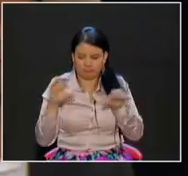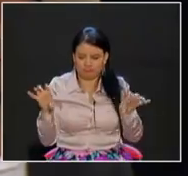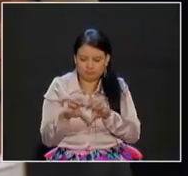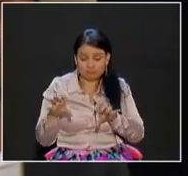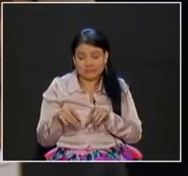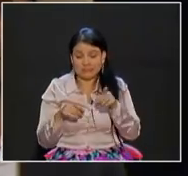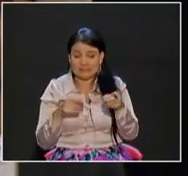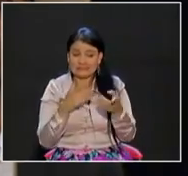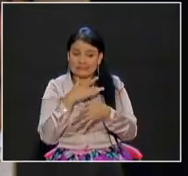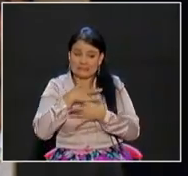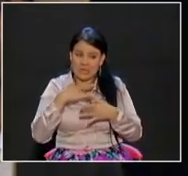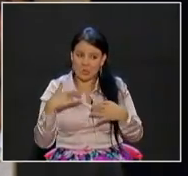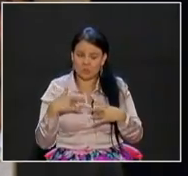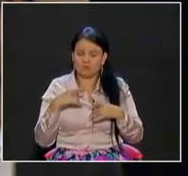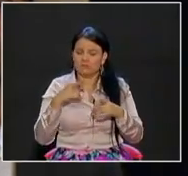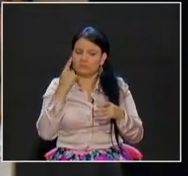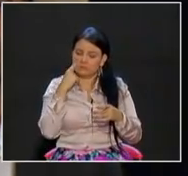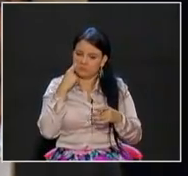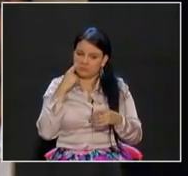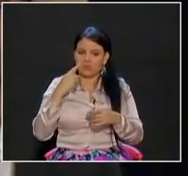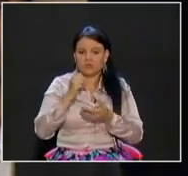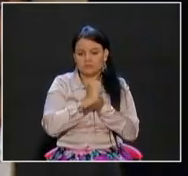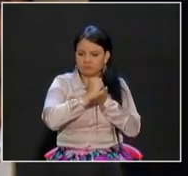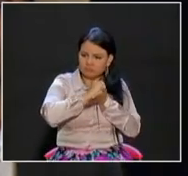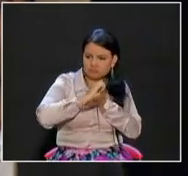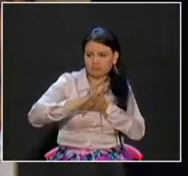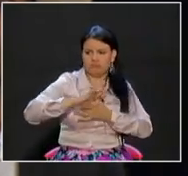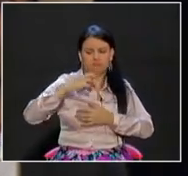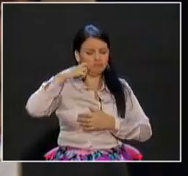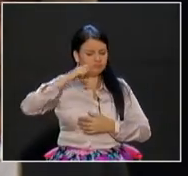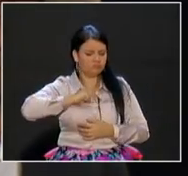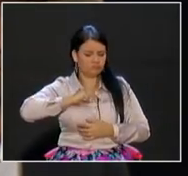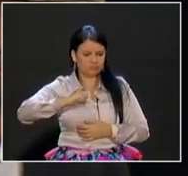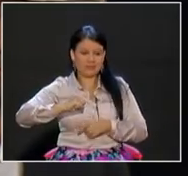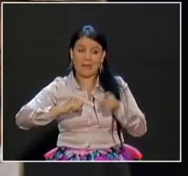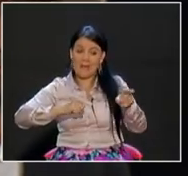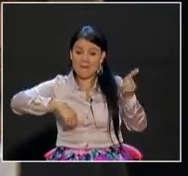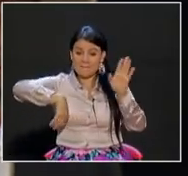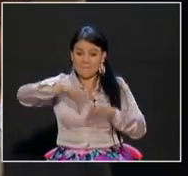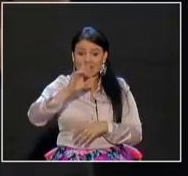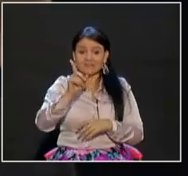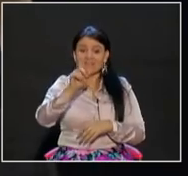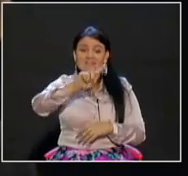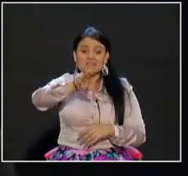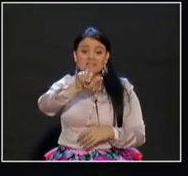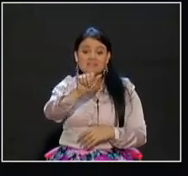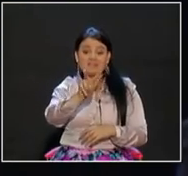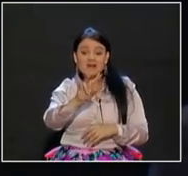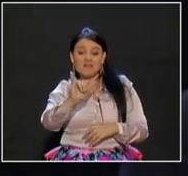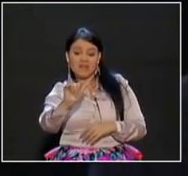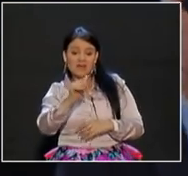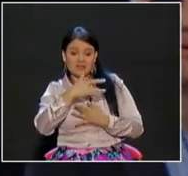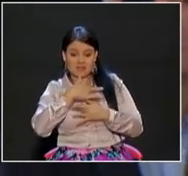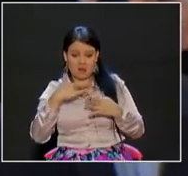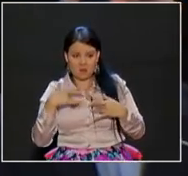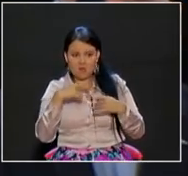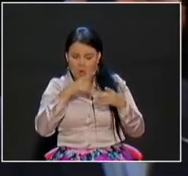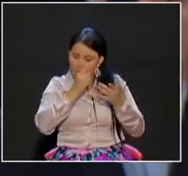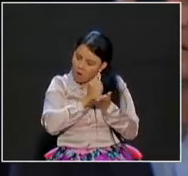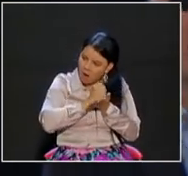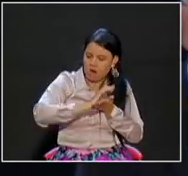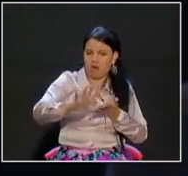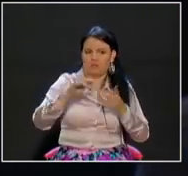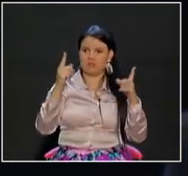salud sea considerada como un derecho queremos que sabe a salud sea una eps eminentemente pública que articula las redes de hospitales